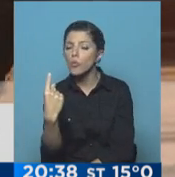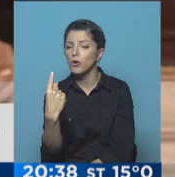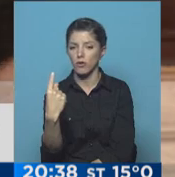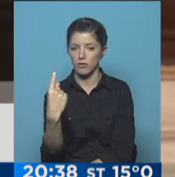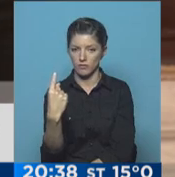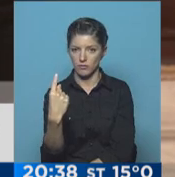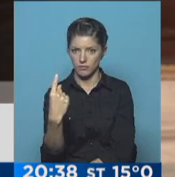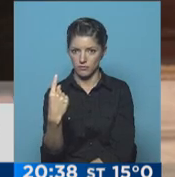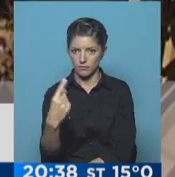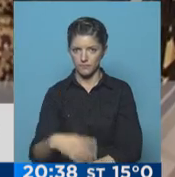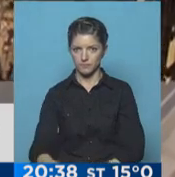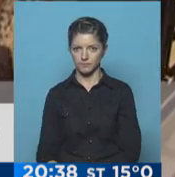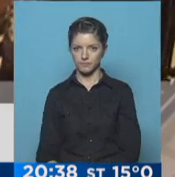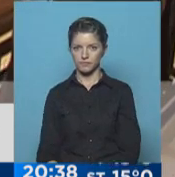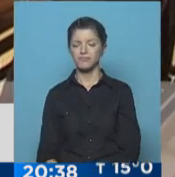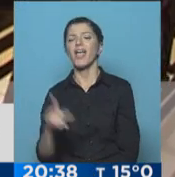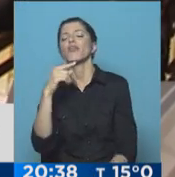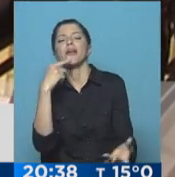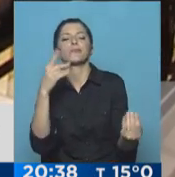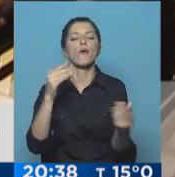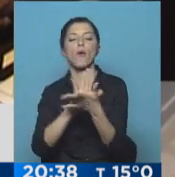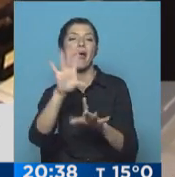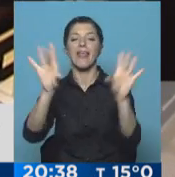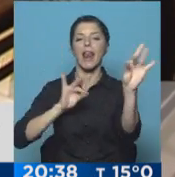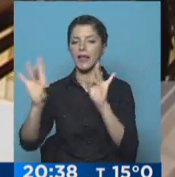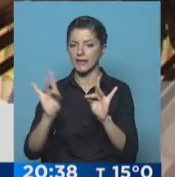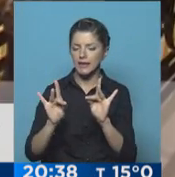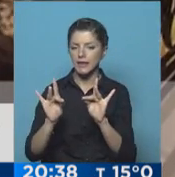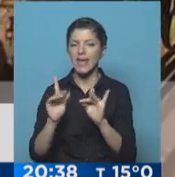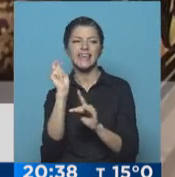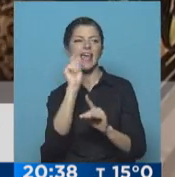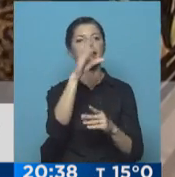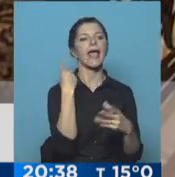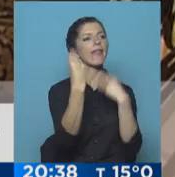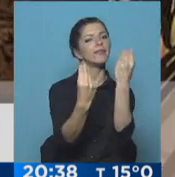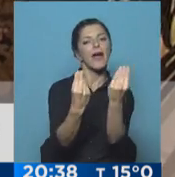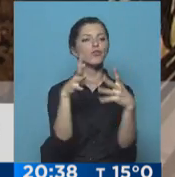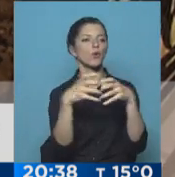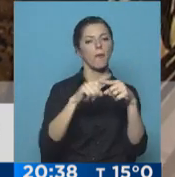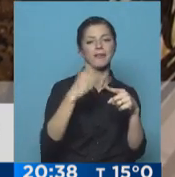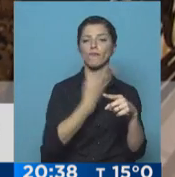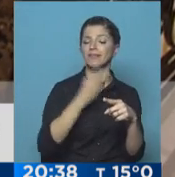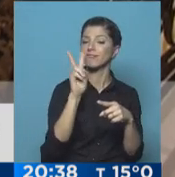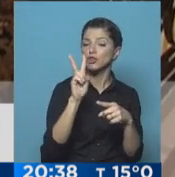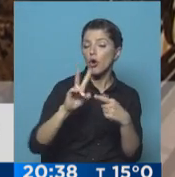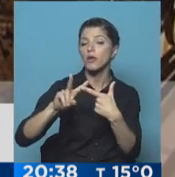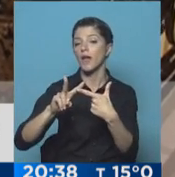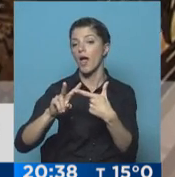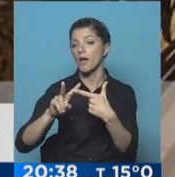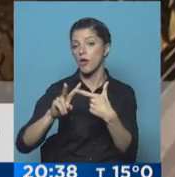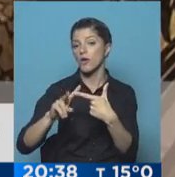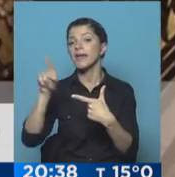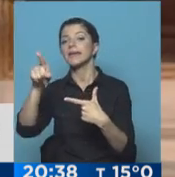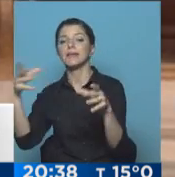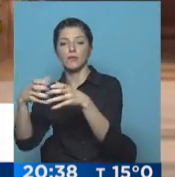trata de elegir entre los candidatos del Frente para la Victoria y